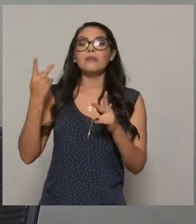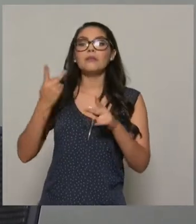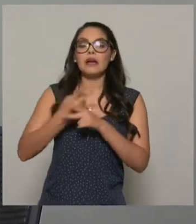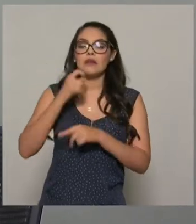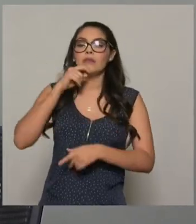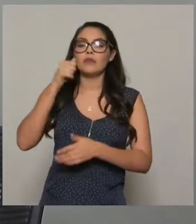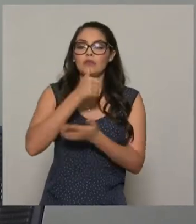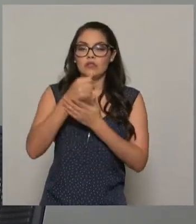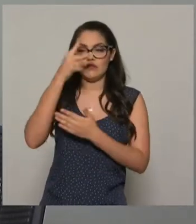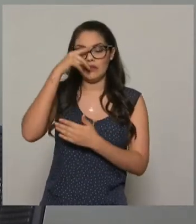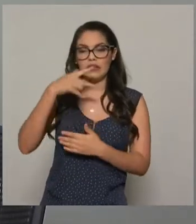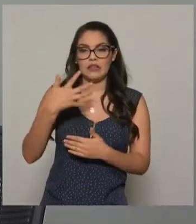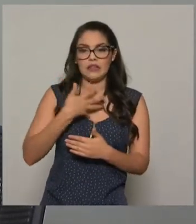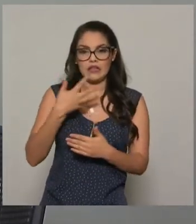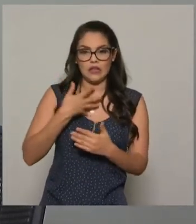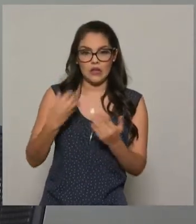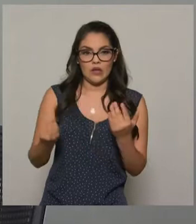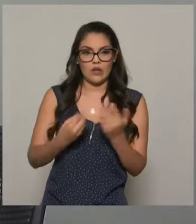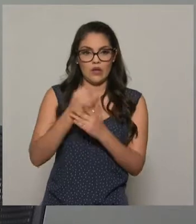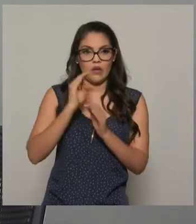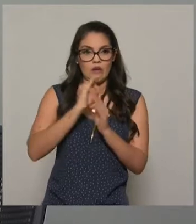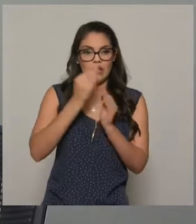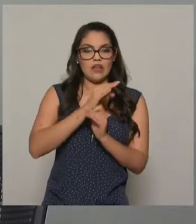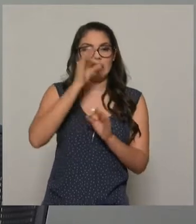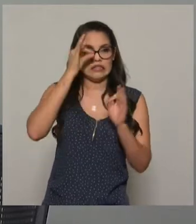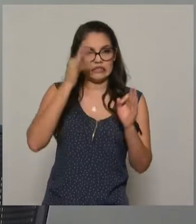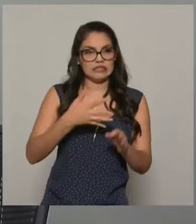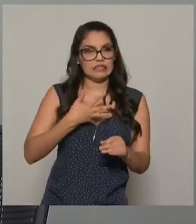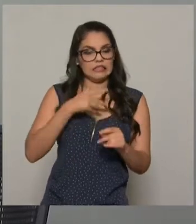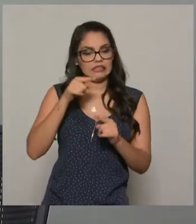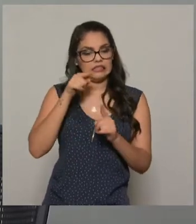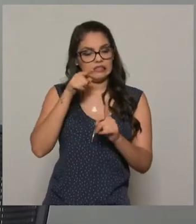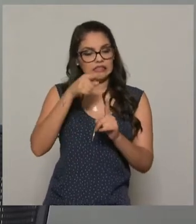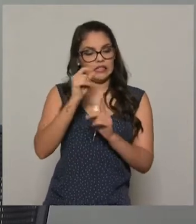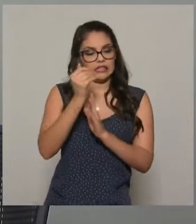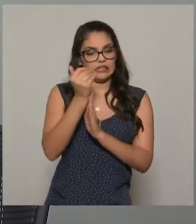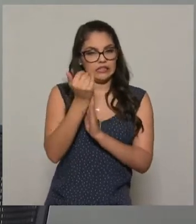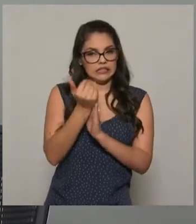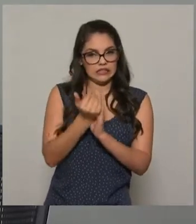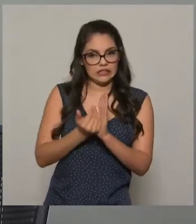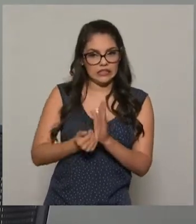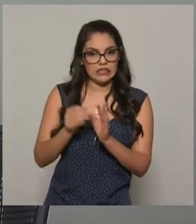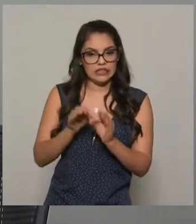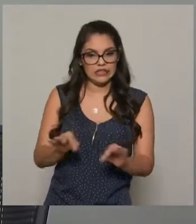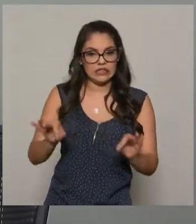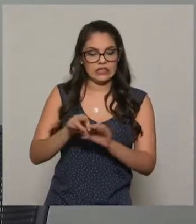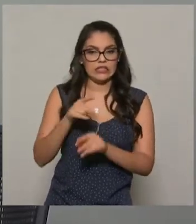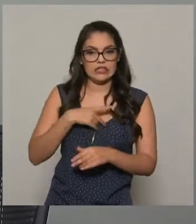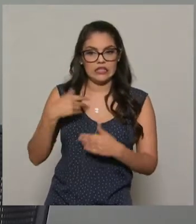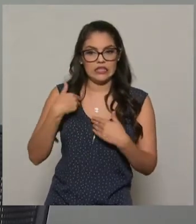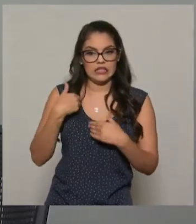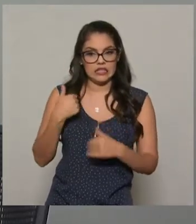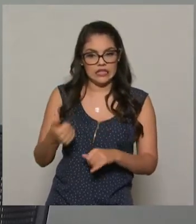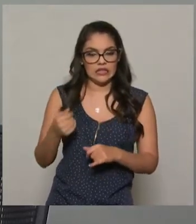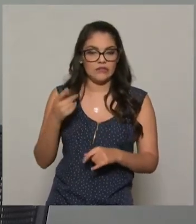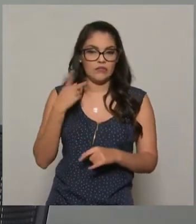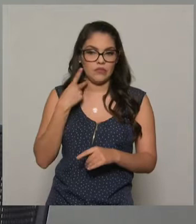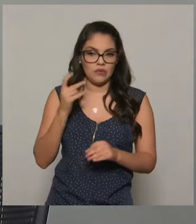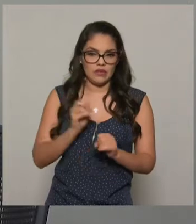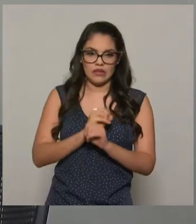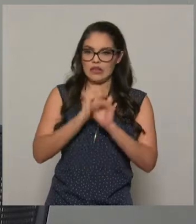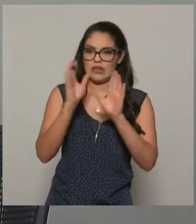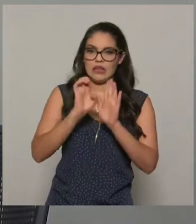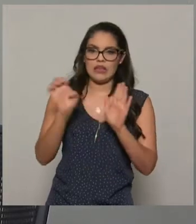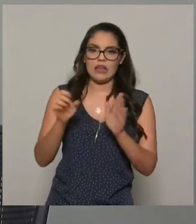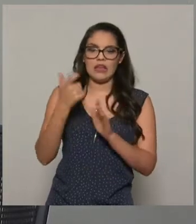Ciudad de México tiene una tendencia que justo está yendo hacia la baja. Esto es importante mantenerlo con políticas públicas claras, como reducir